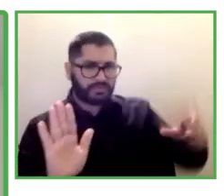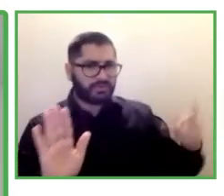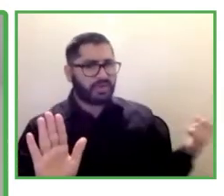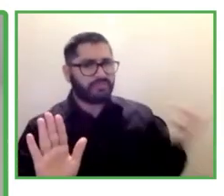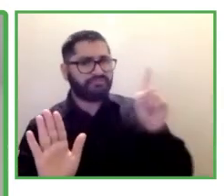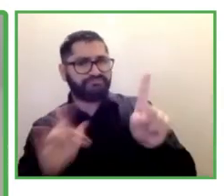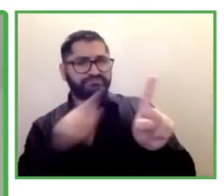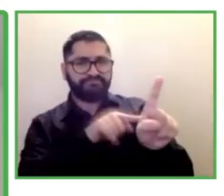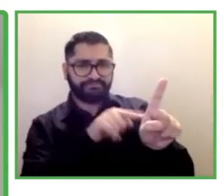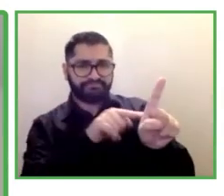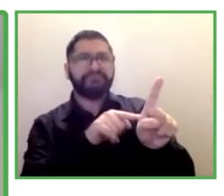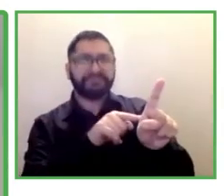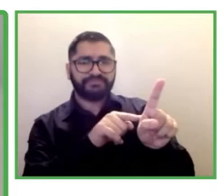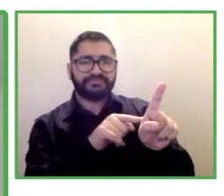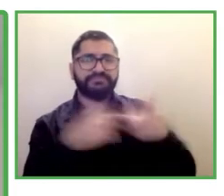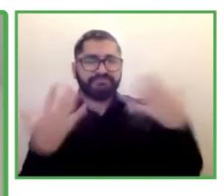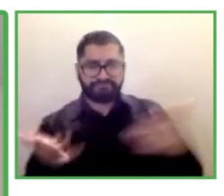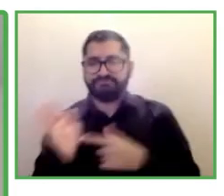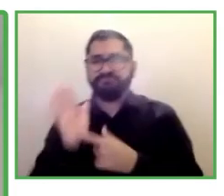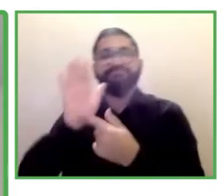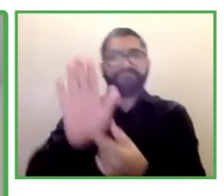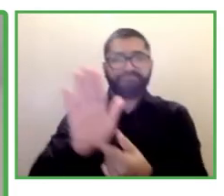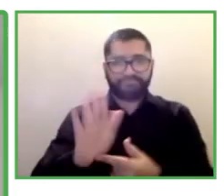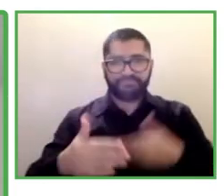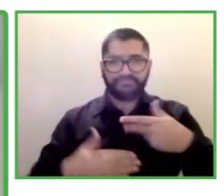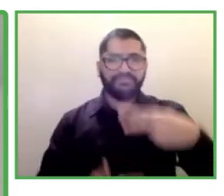es Heather Allen,